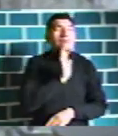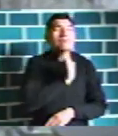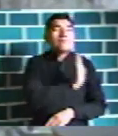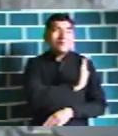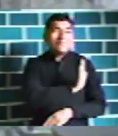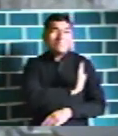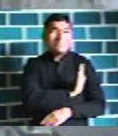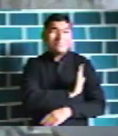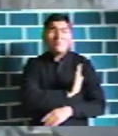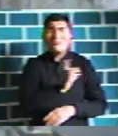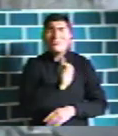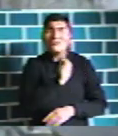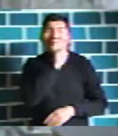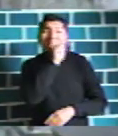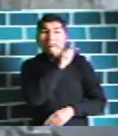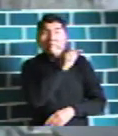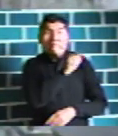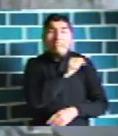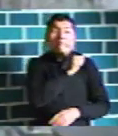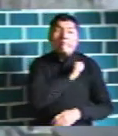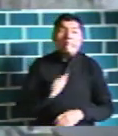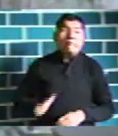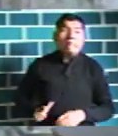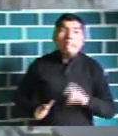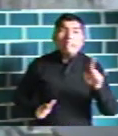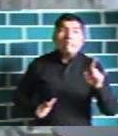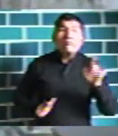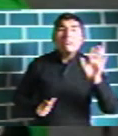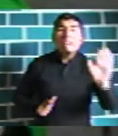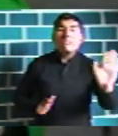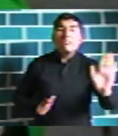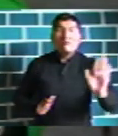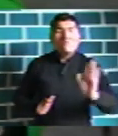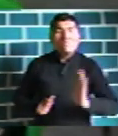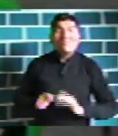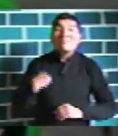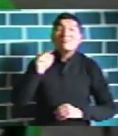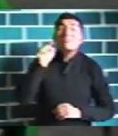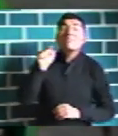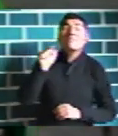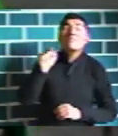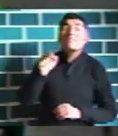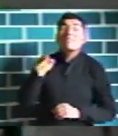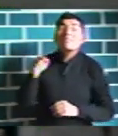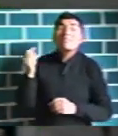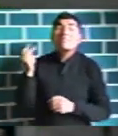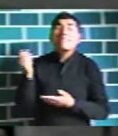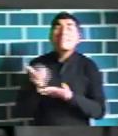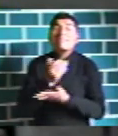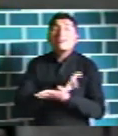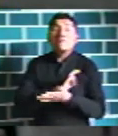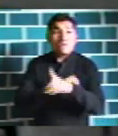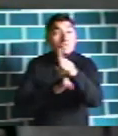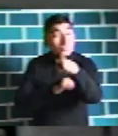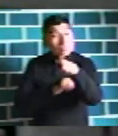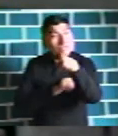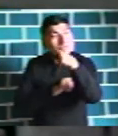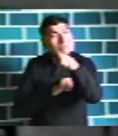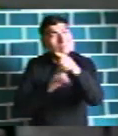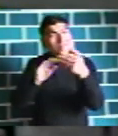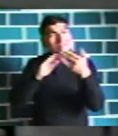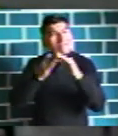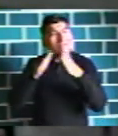ah no eso tiene que hacer el alcalde que no hace nada y tú tu